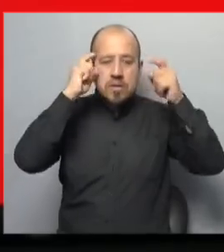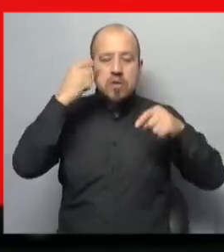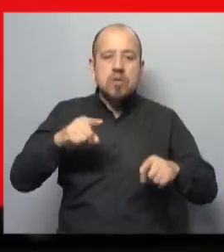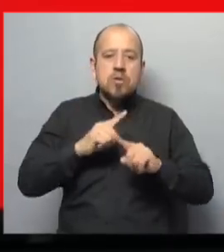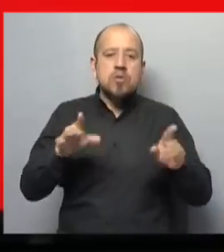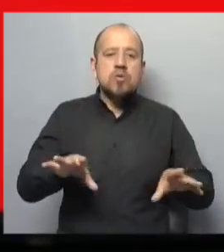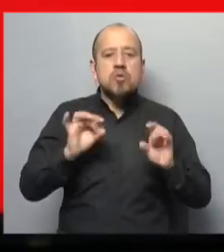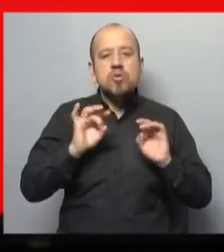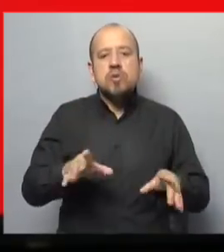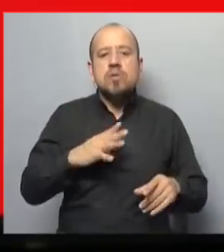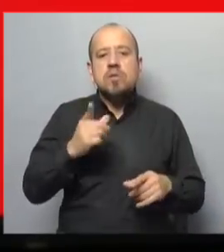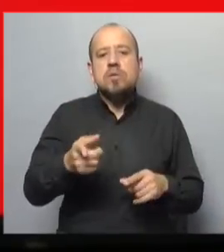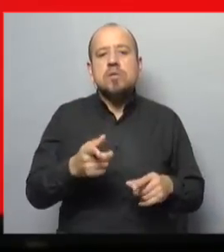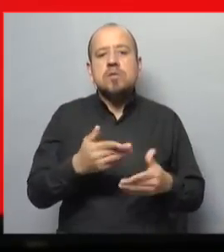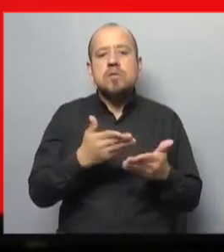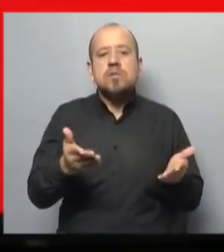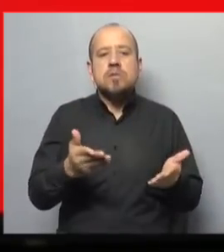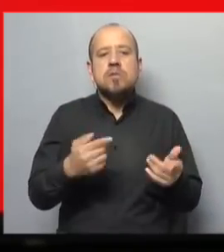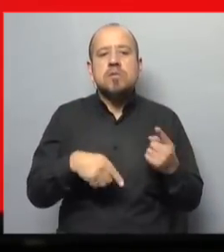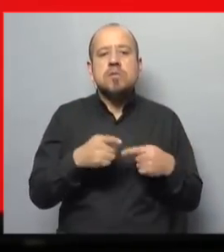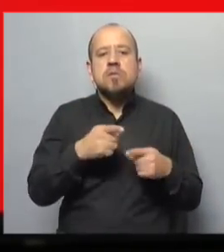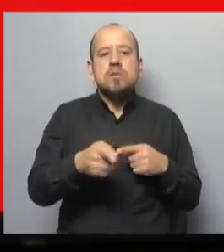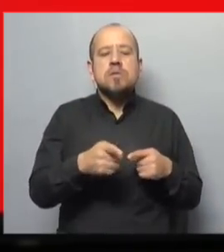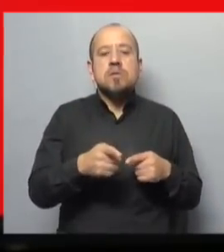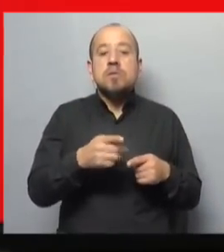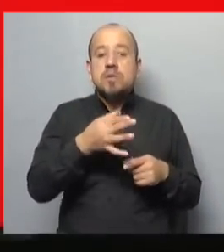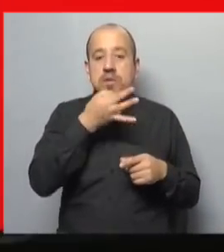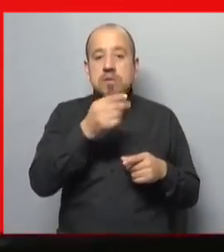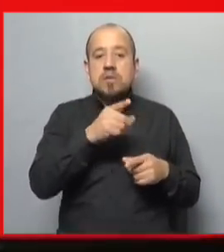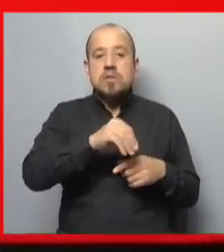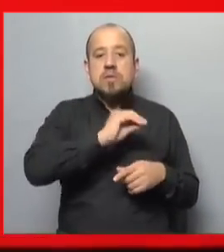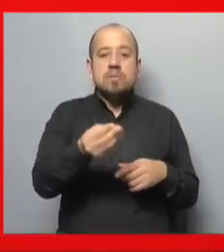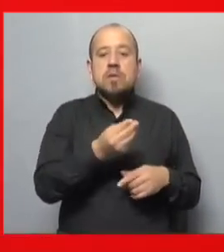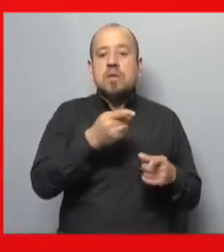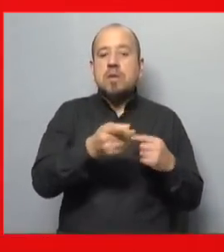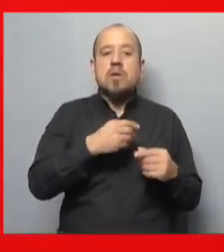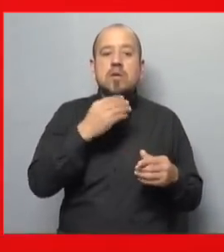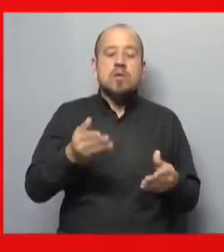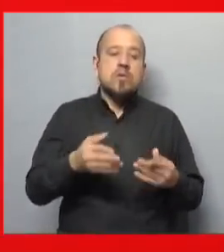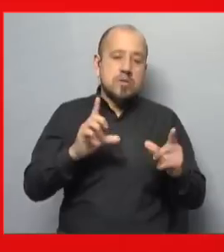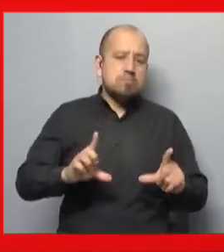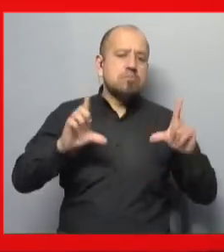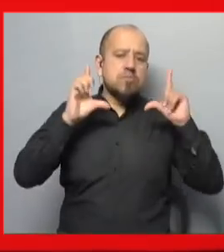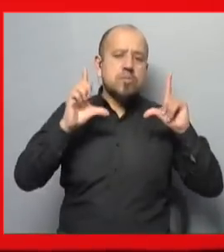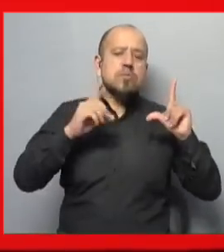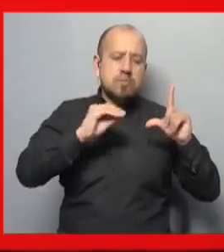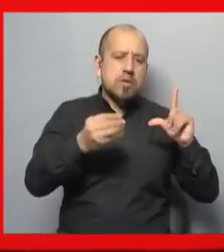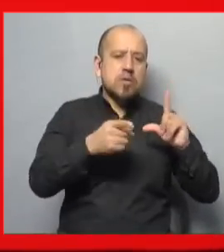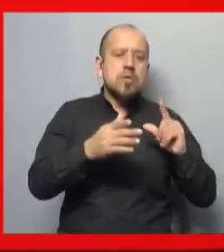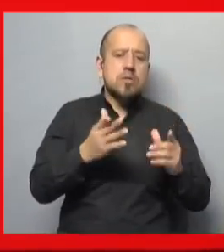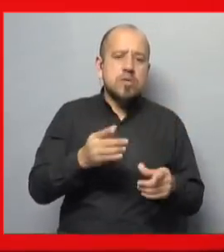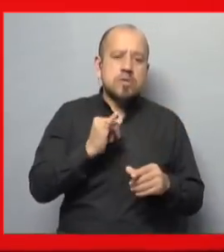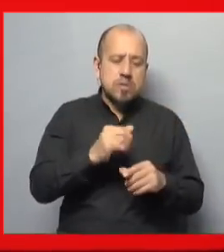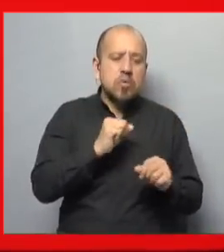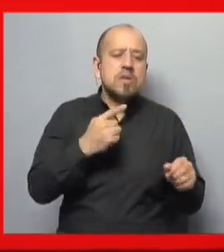la el golpe el golpe certero del rating de decir al que perdió le doy un palo y vaivén de salgo todo el ano está genial álvaro te puede servir para